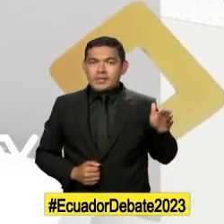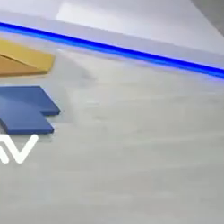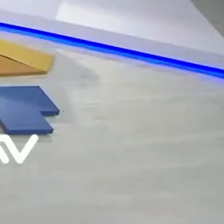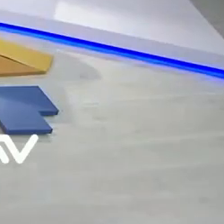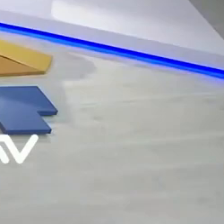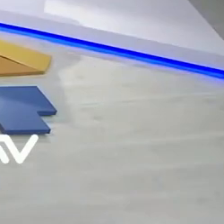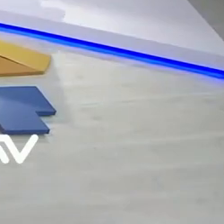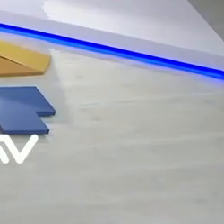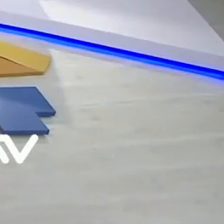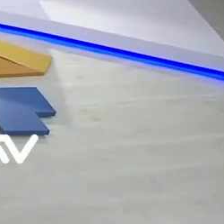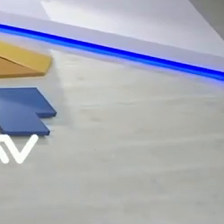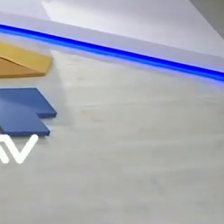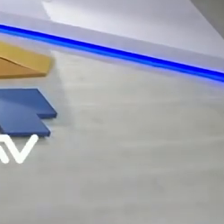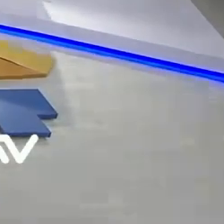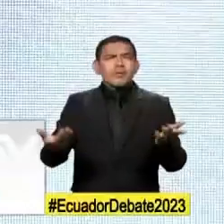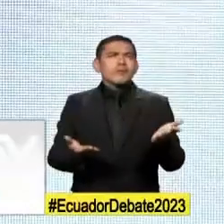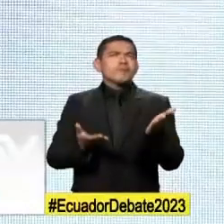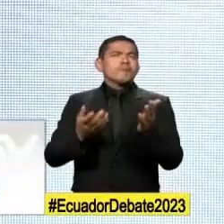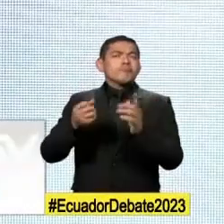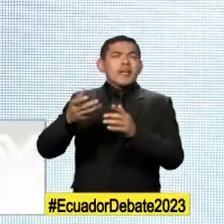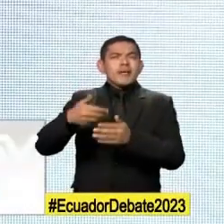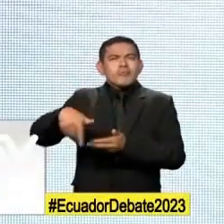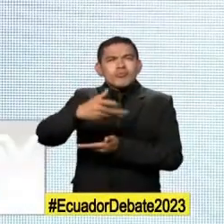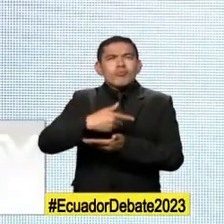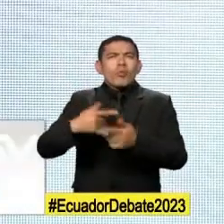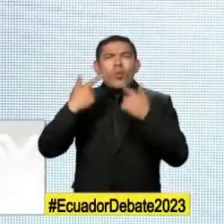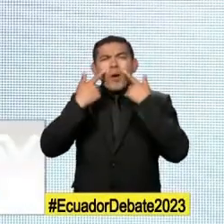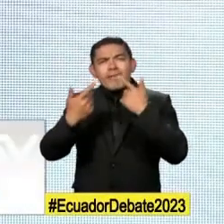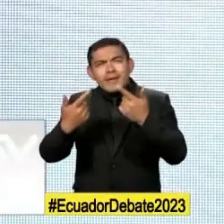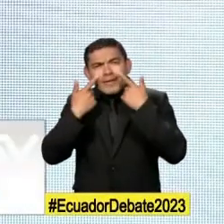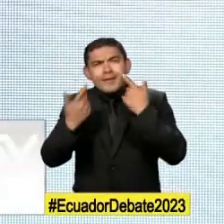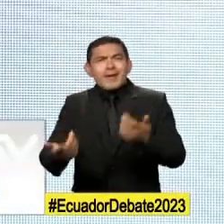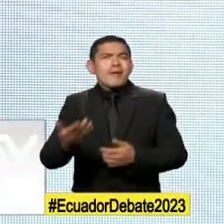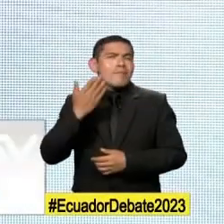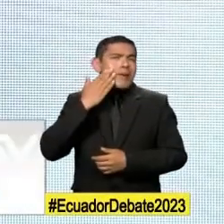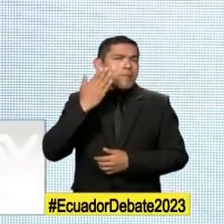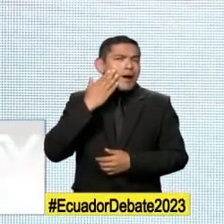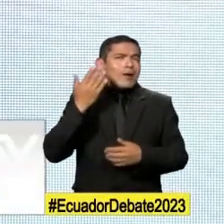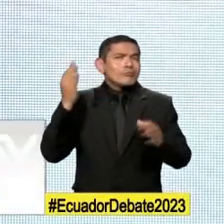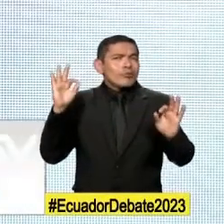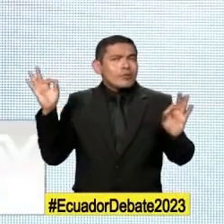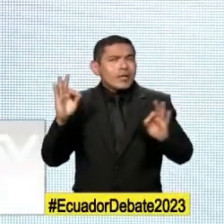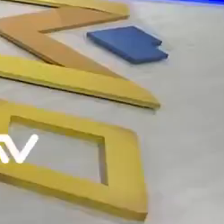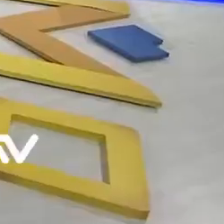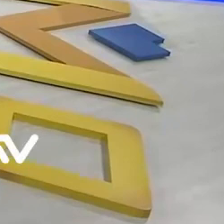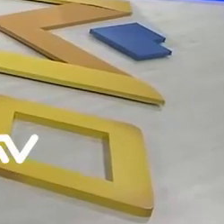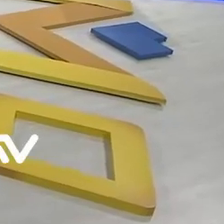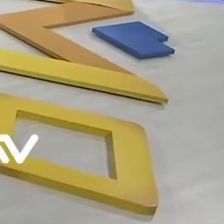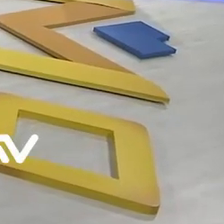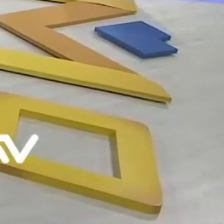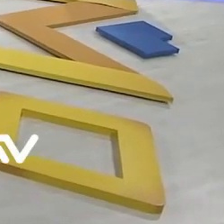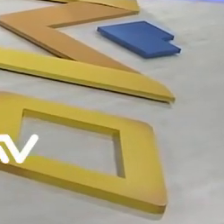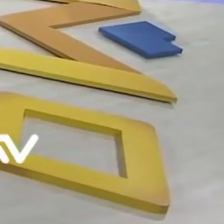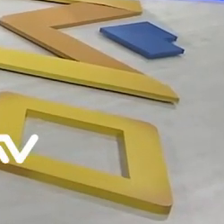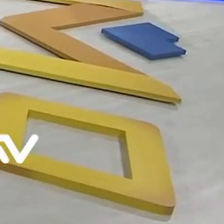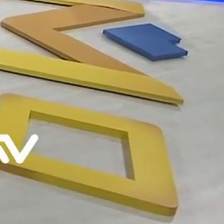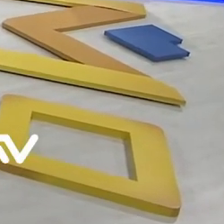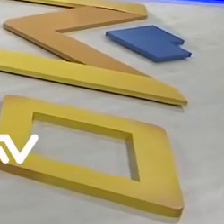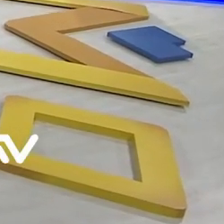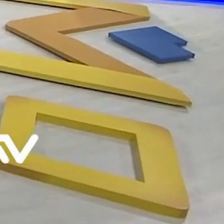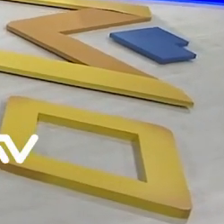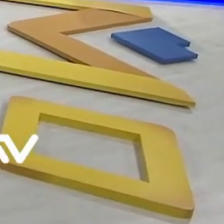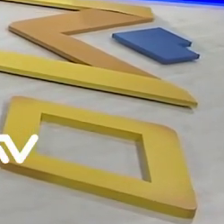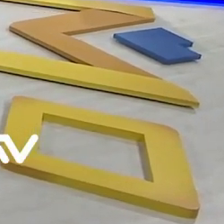programa aburrido en el que se evitó obligarles a pensar se privó al electorado de valorar su capacidad de reacción ante